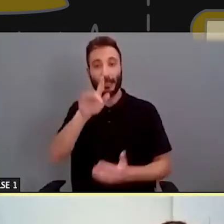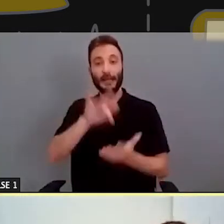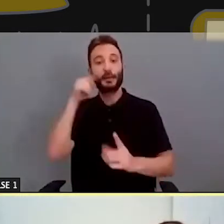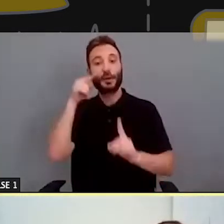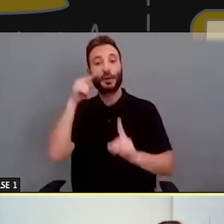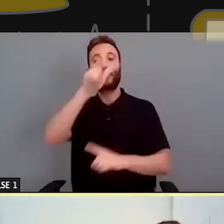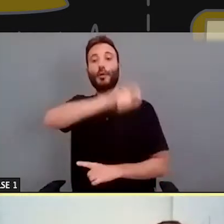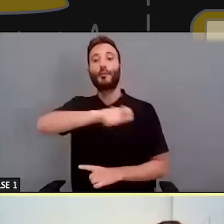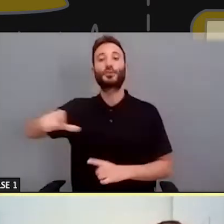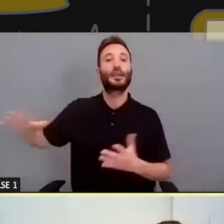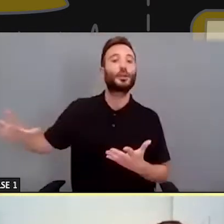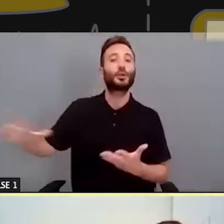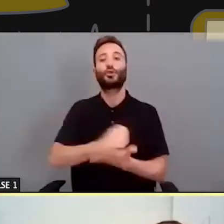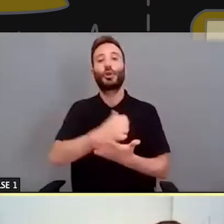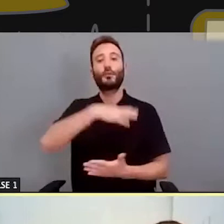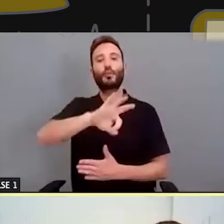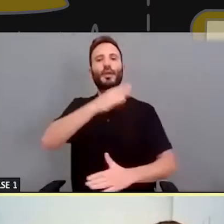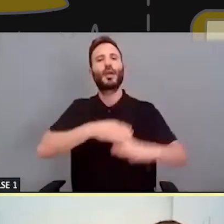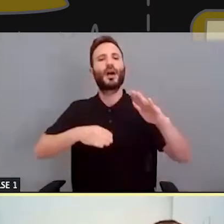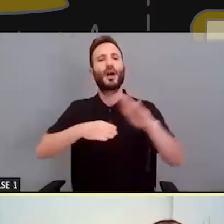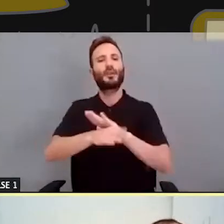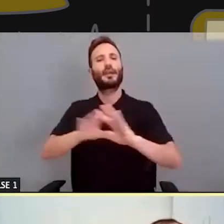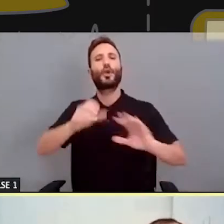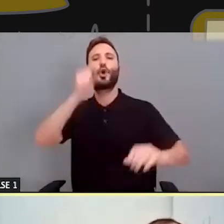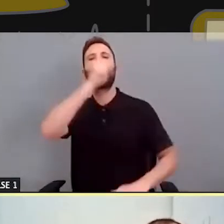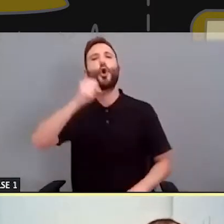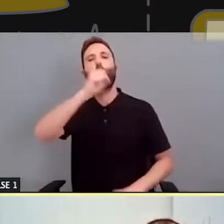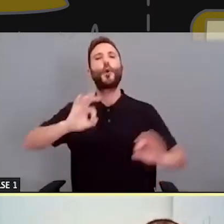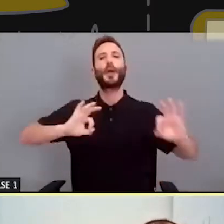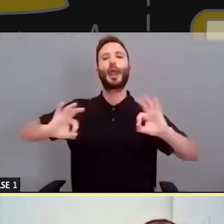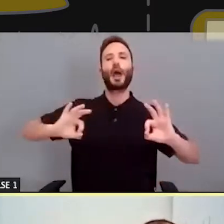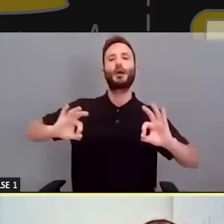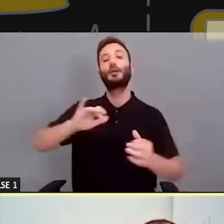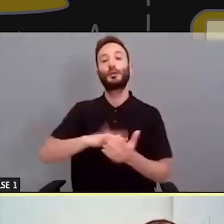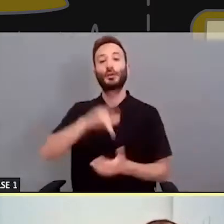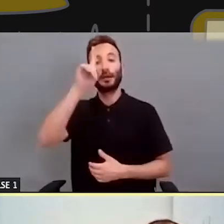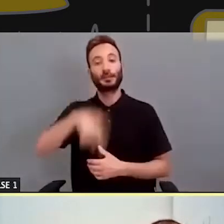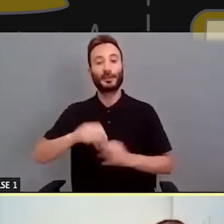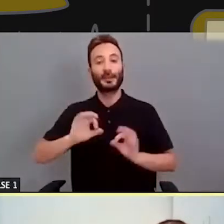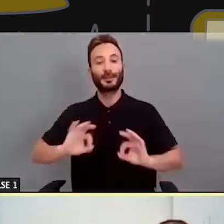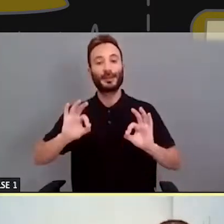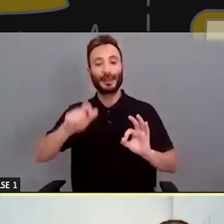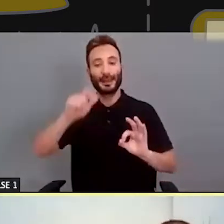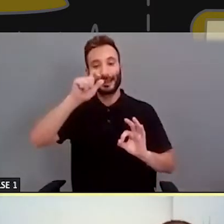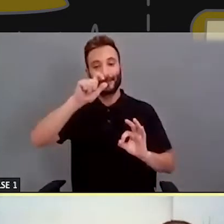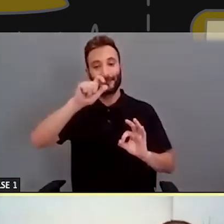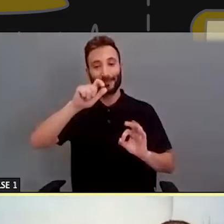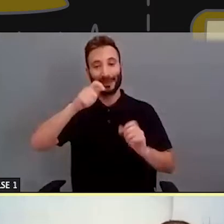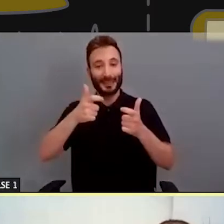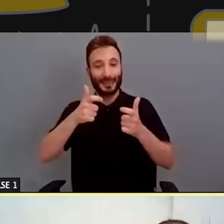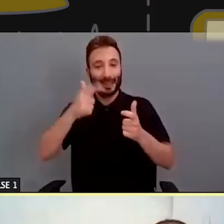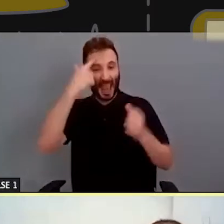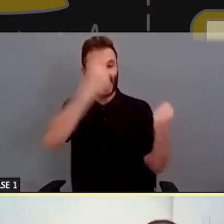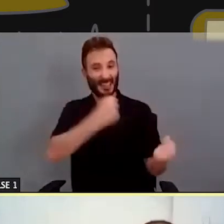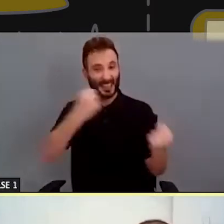personas puedan acceder a la ópera. También en aspectos sociales, trabajando con entidades